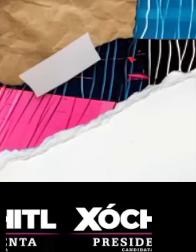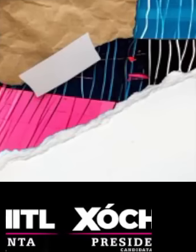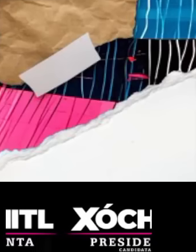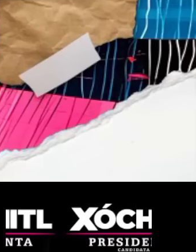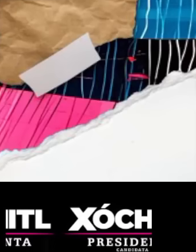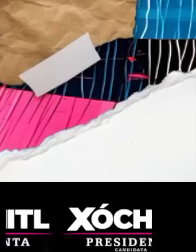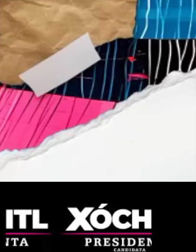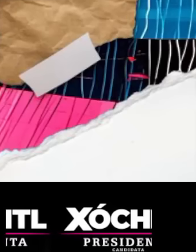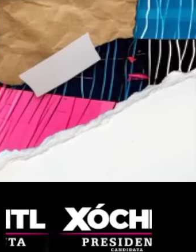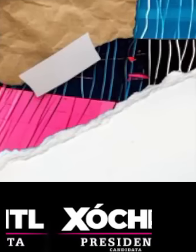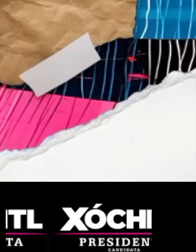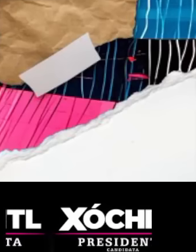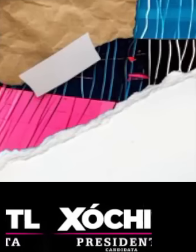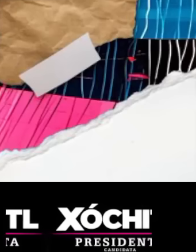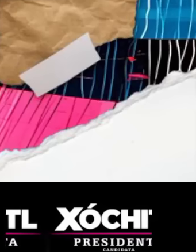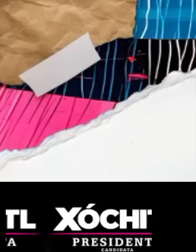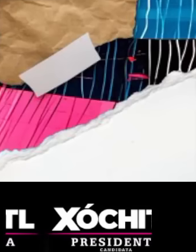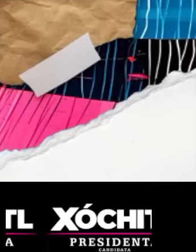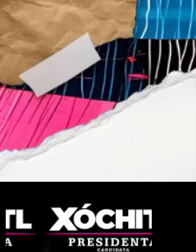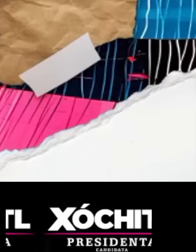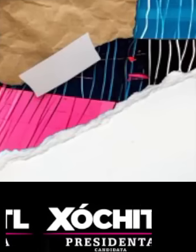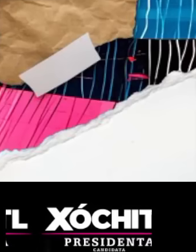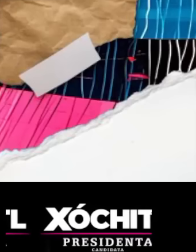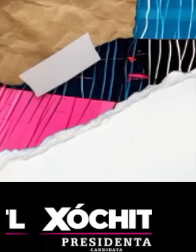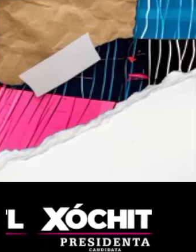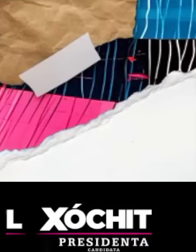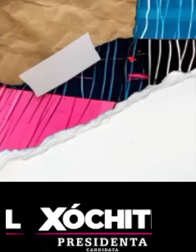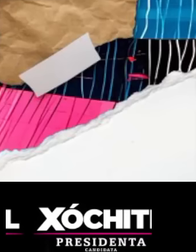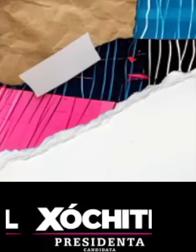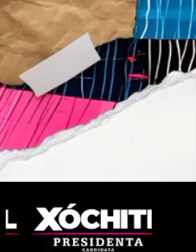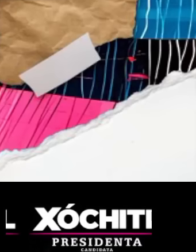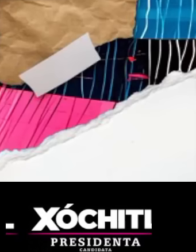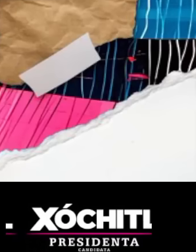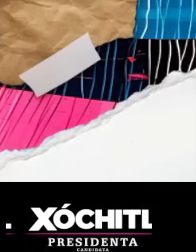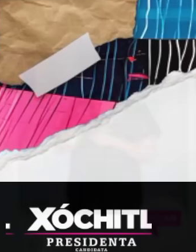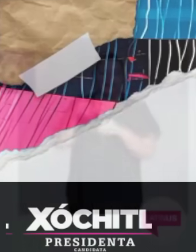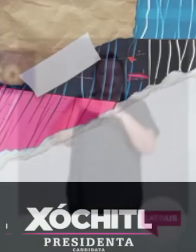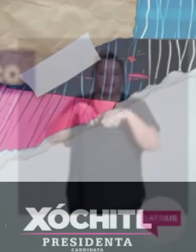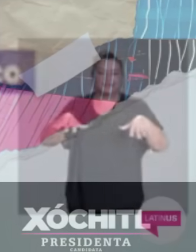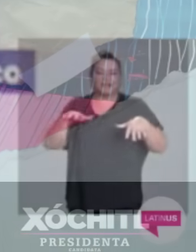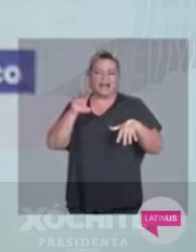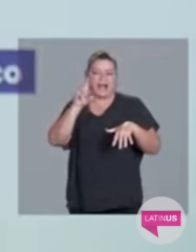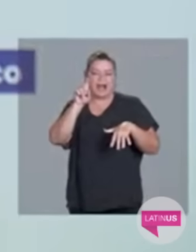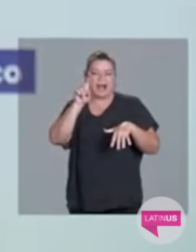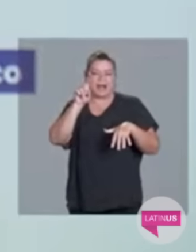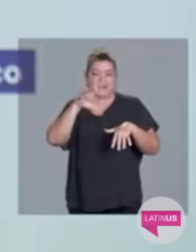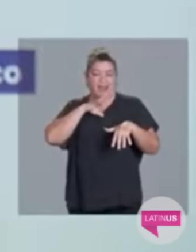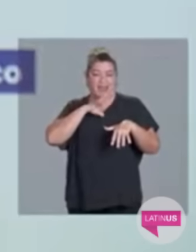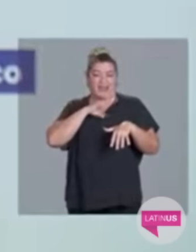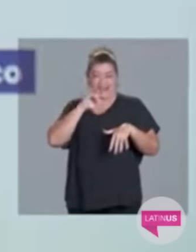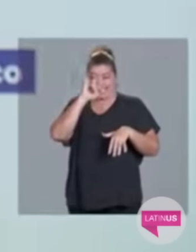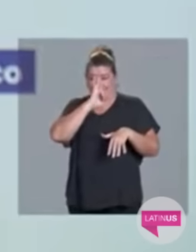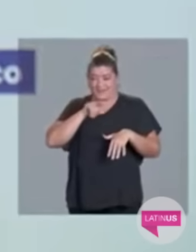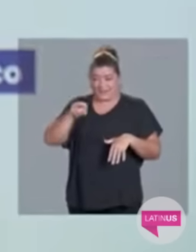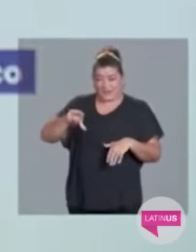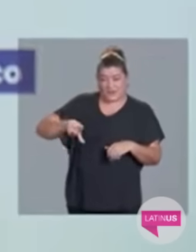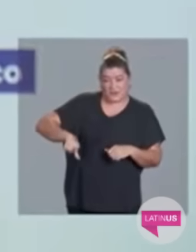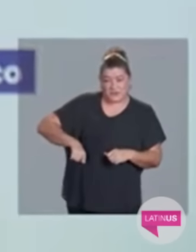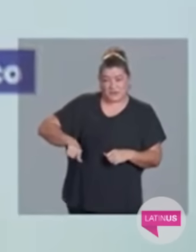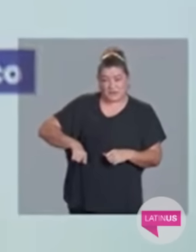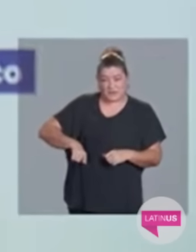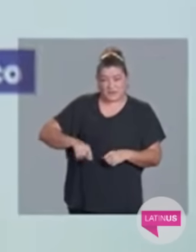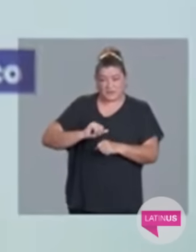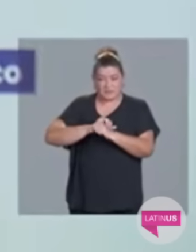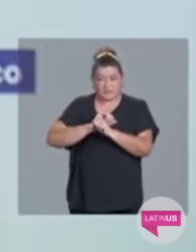parte de este debate cómo es posible que como jefa de gobierno en plena pandemia se haya